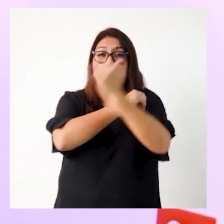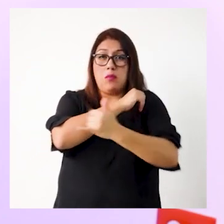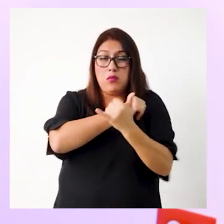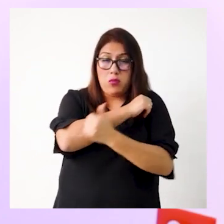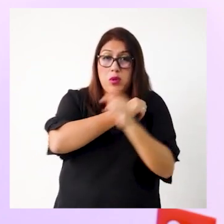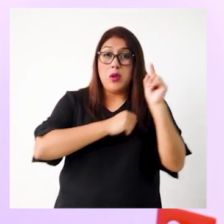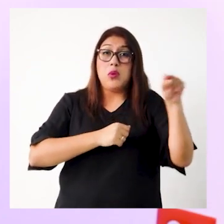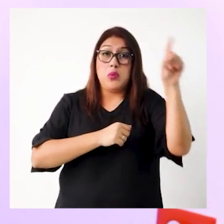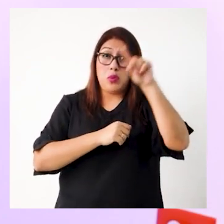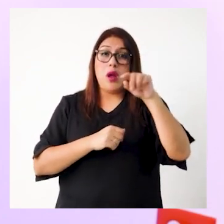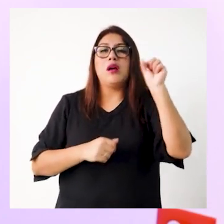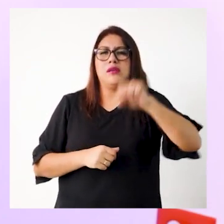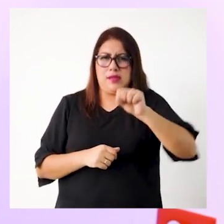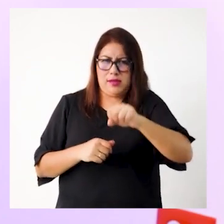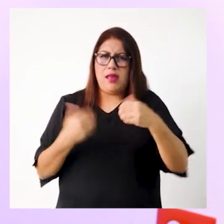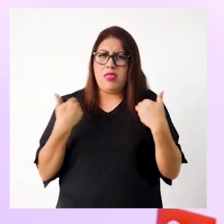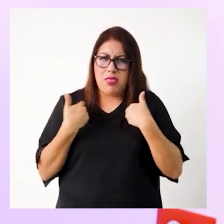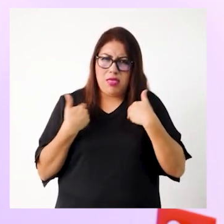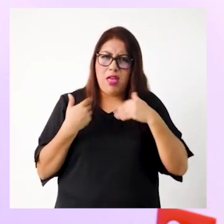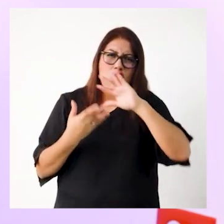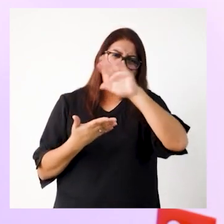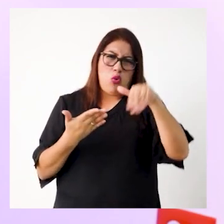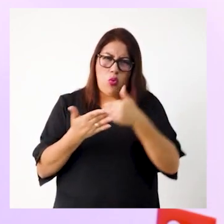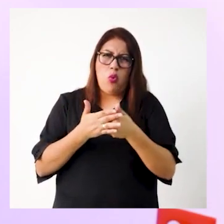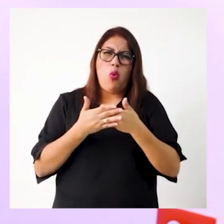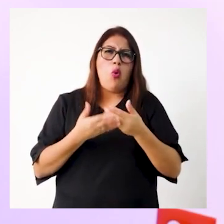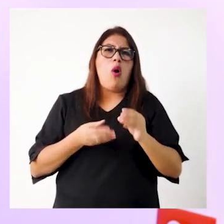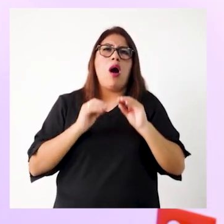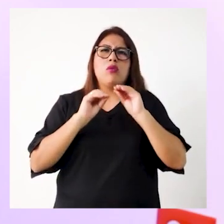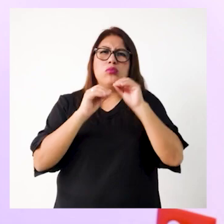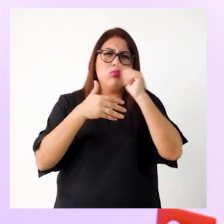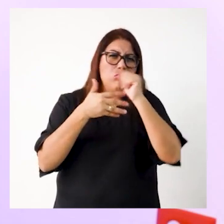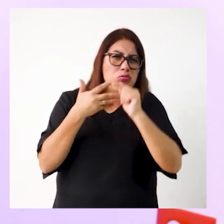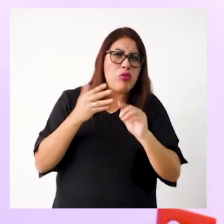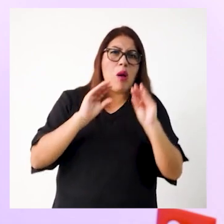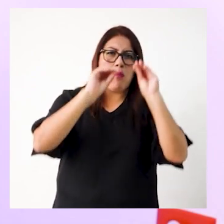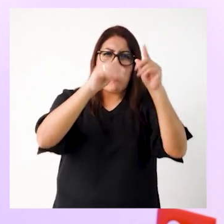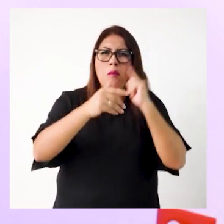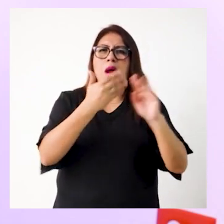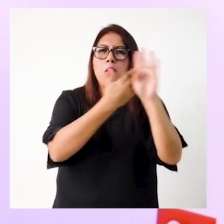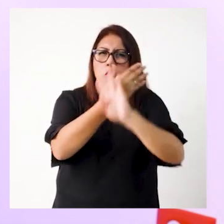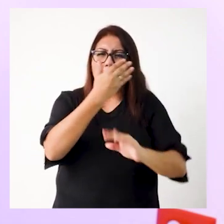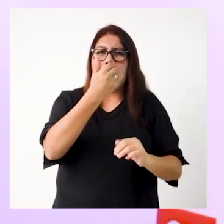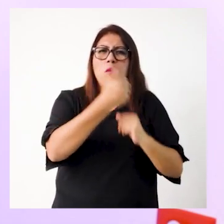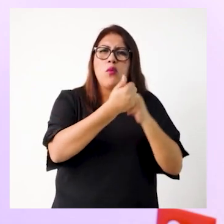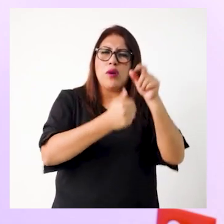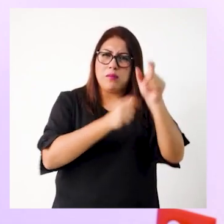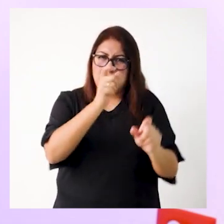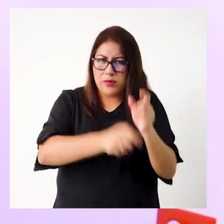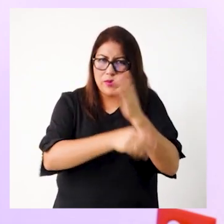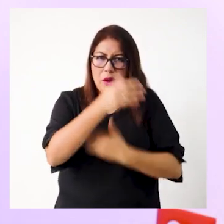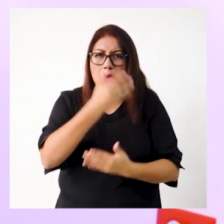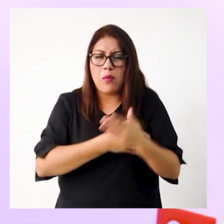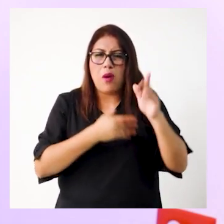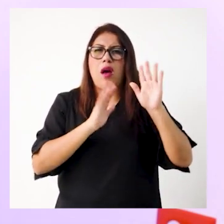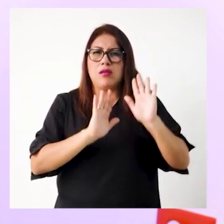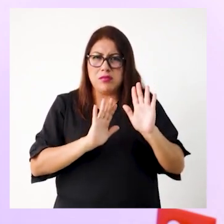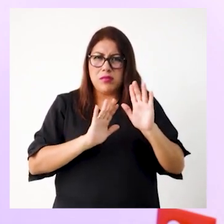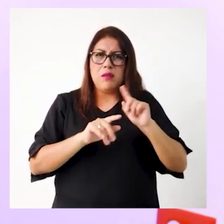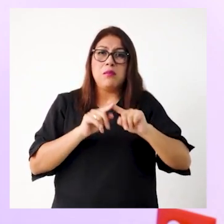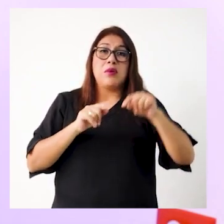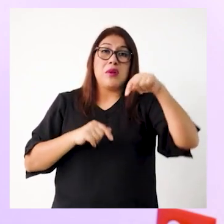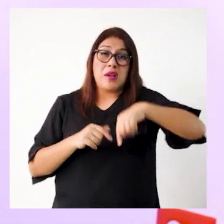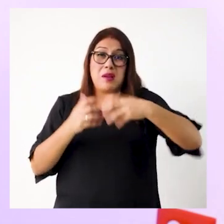sí hacen todo lo que tú mencionas, es decir, implementan medidas para proteger y para apoyar a las personas con discapacidad, pero esa misma